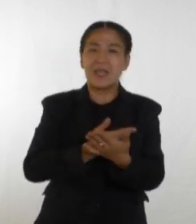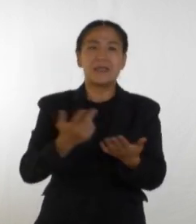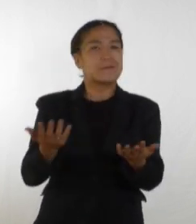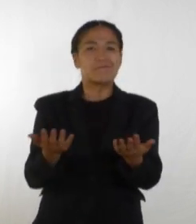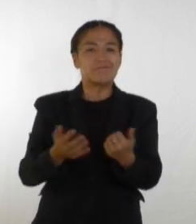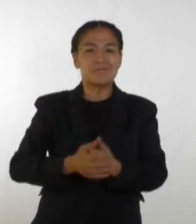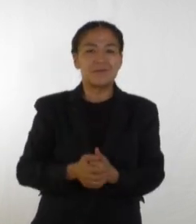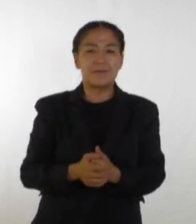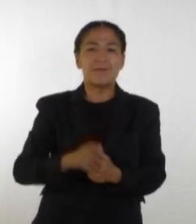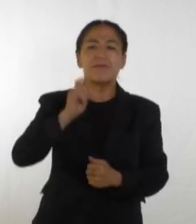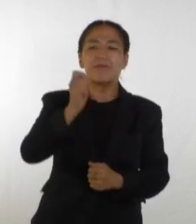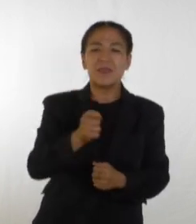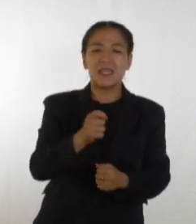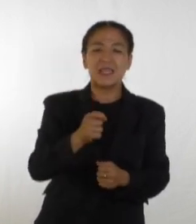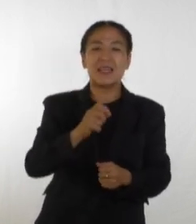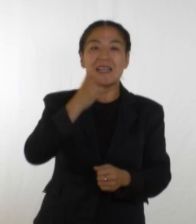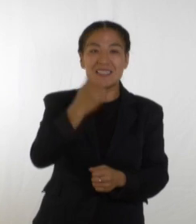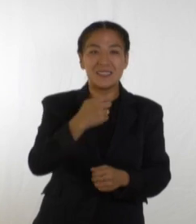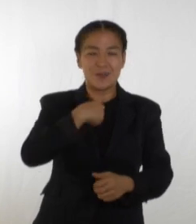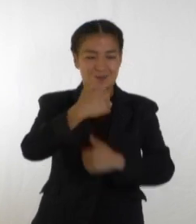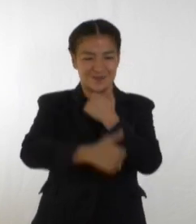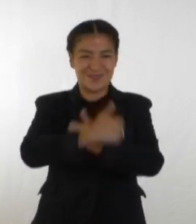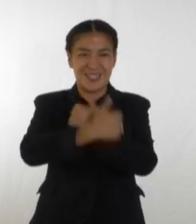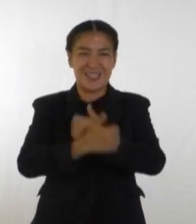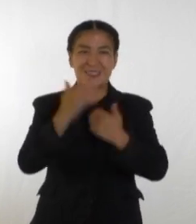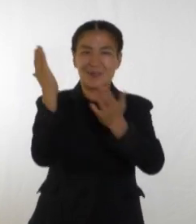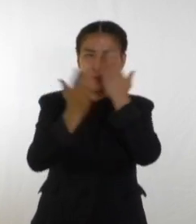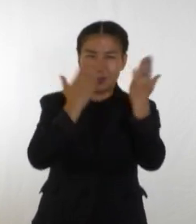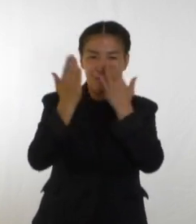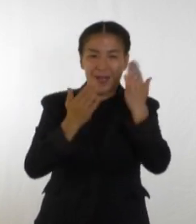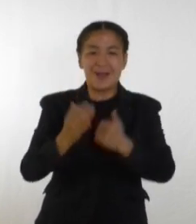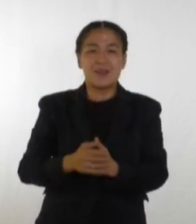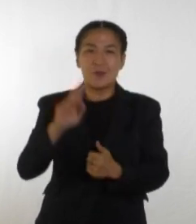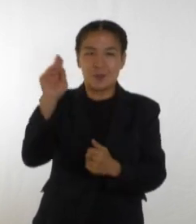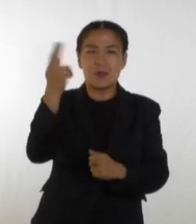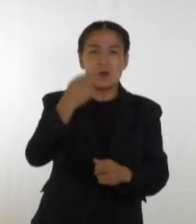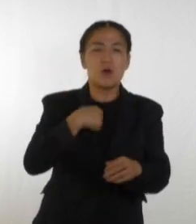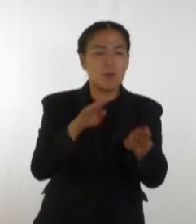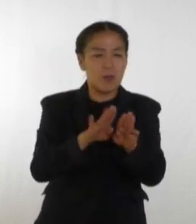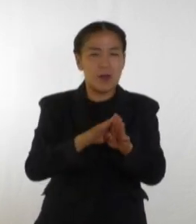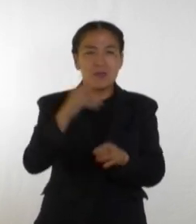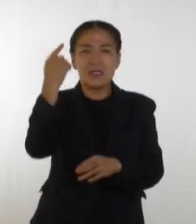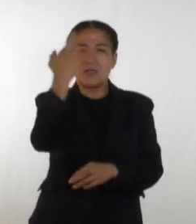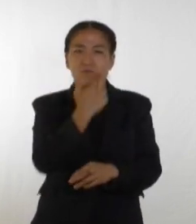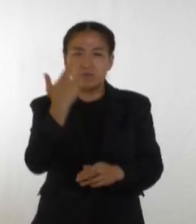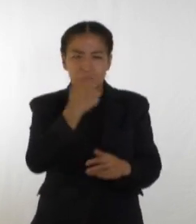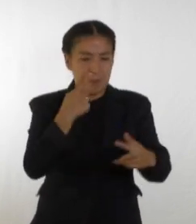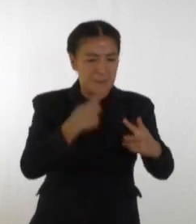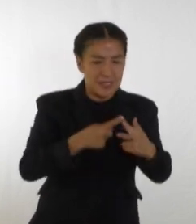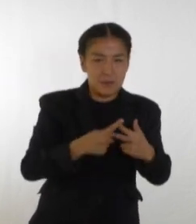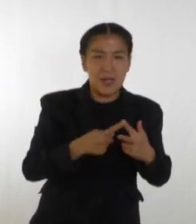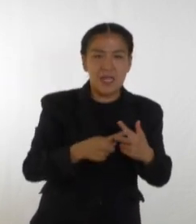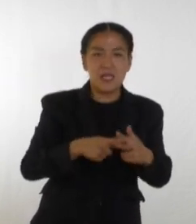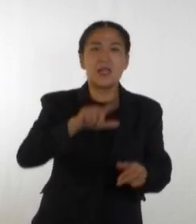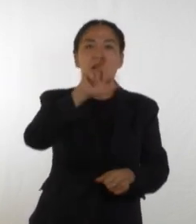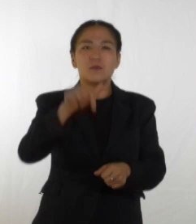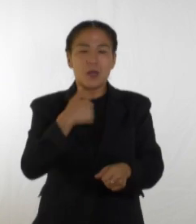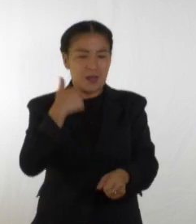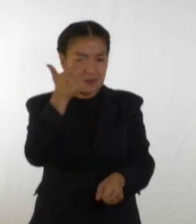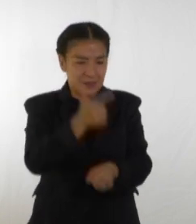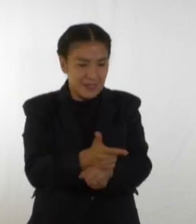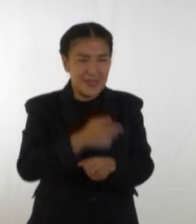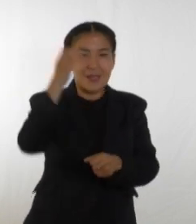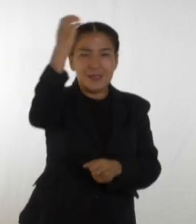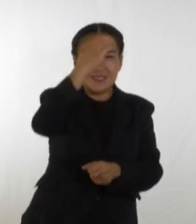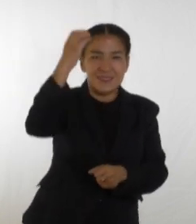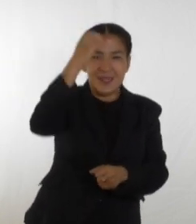fue como que a mediados de la carrera, primero me gustó mucho el análisis matemático y luego descubrí